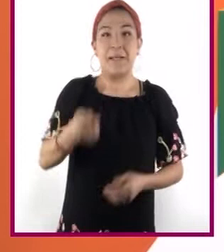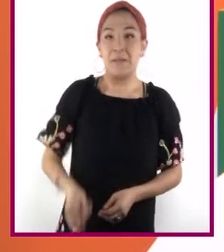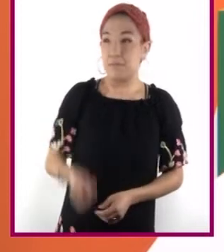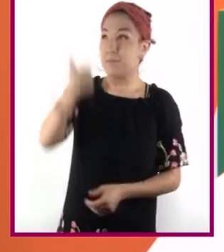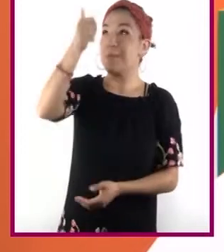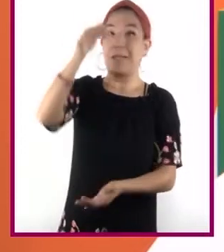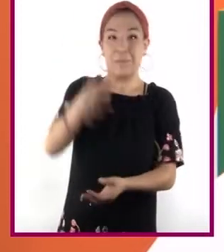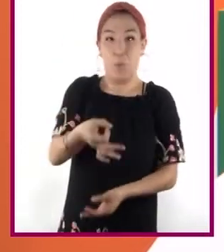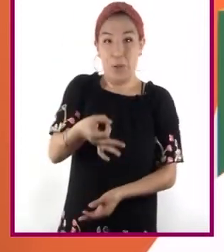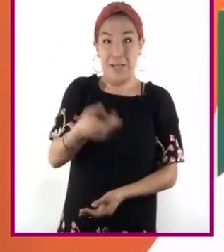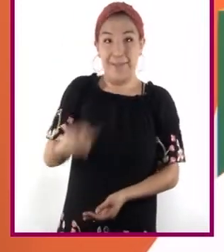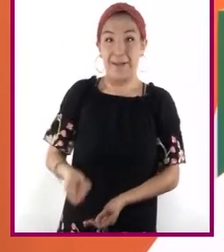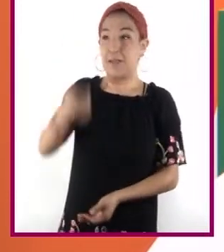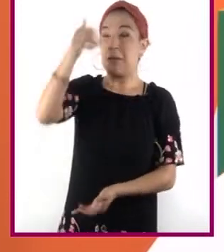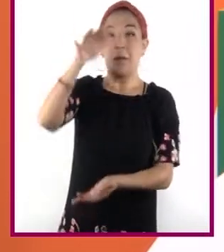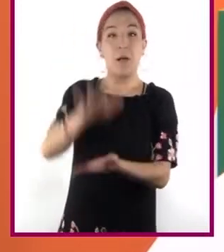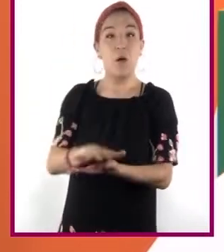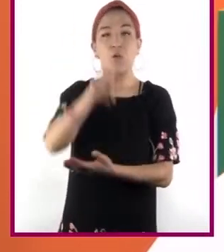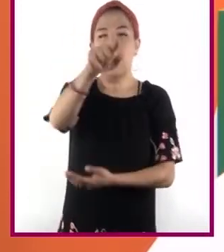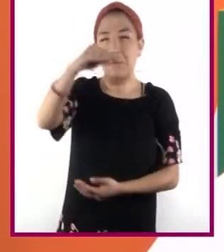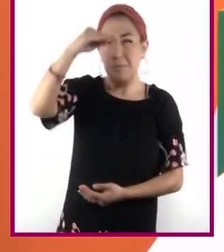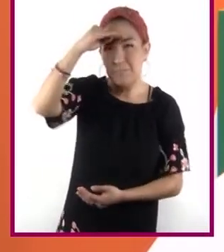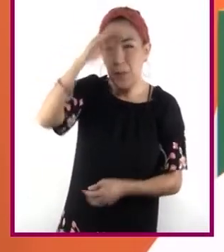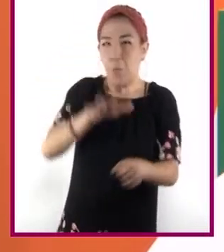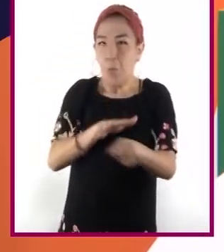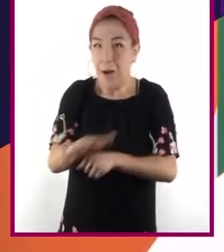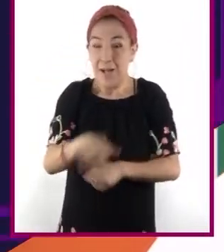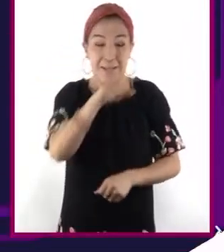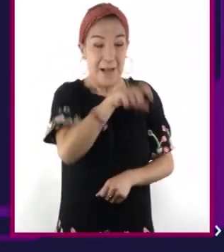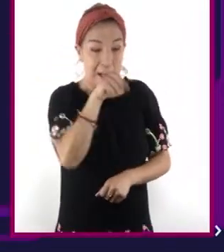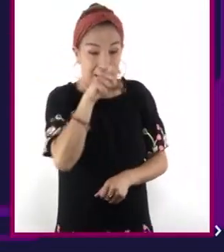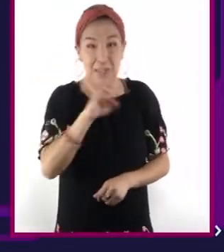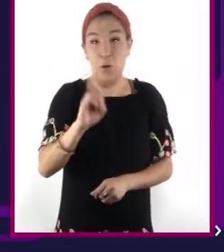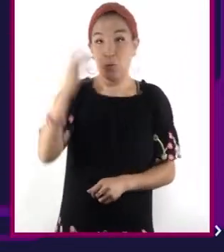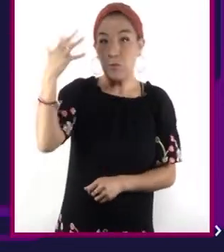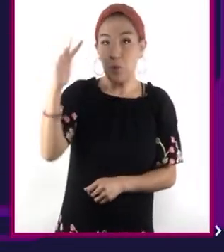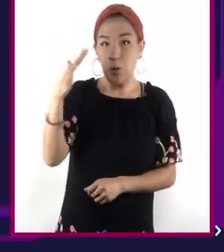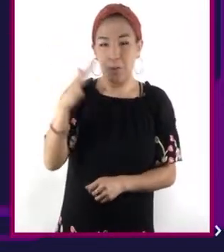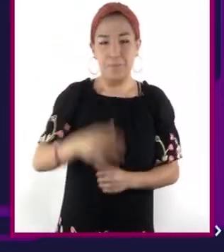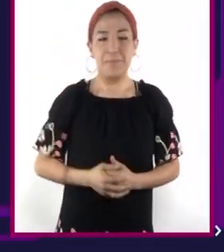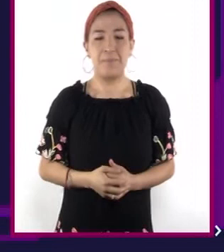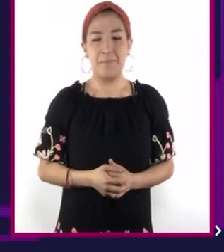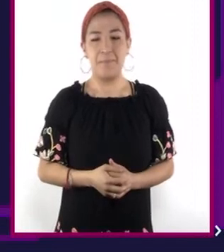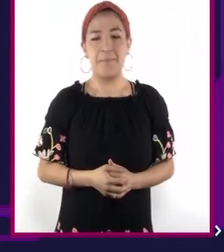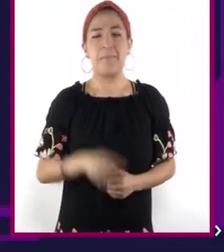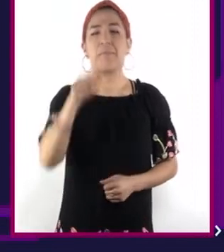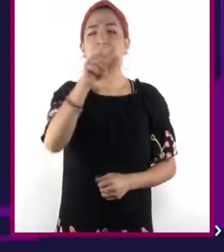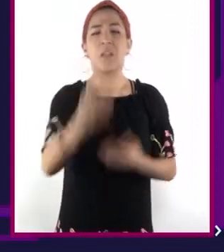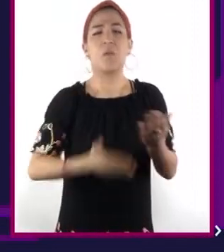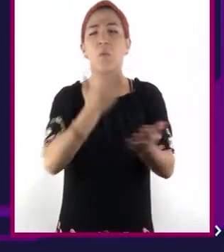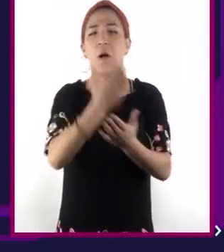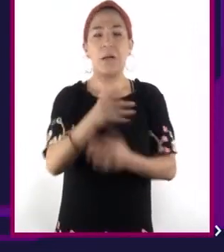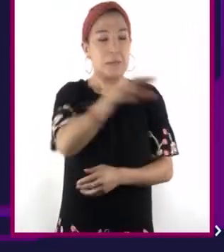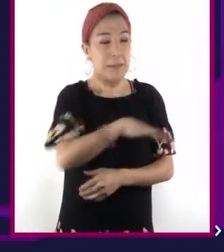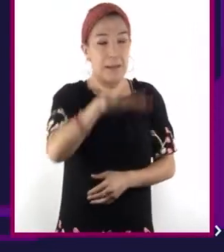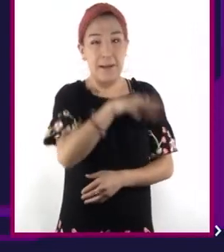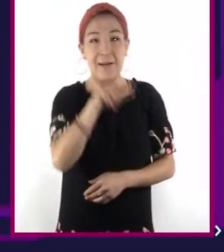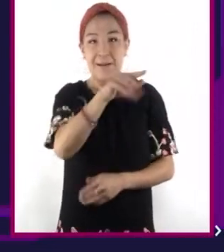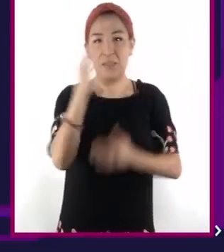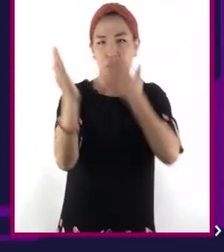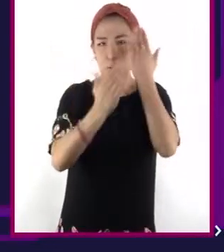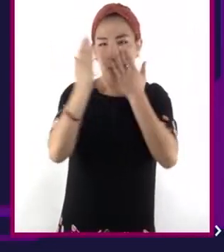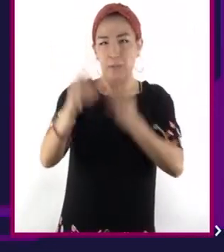y adivinar si caerá águila o sol. Díaz y Batanero propusieron a sus estudiantes